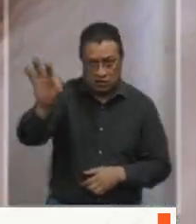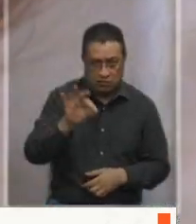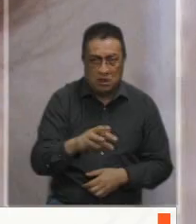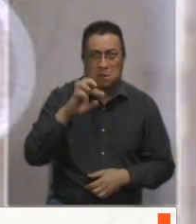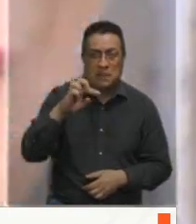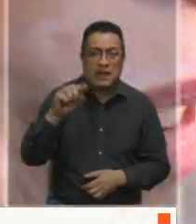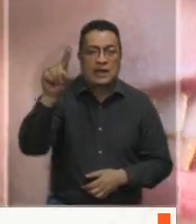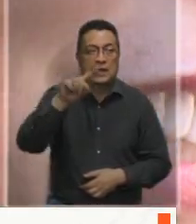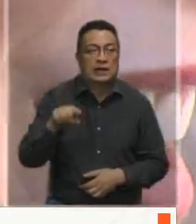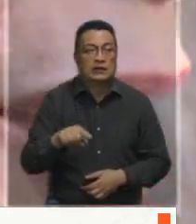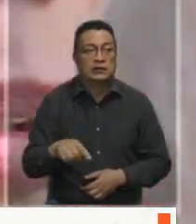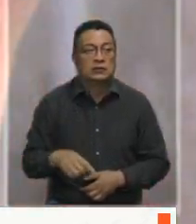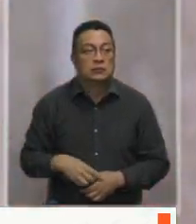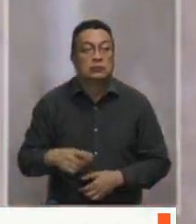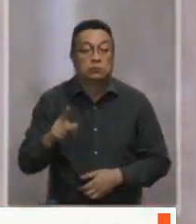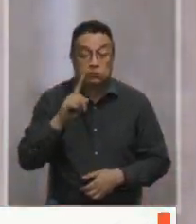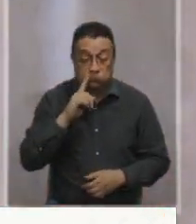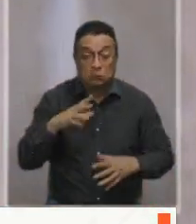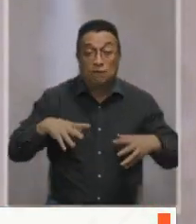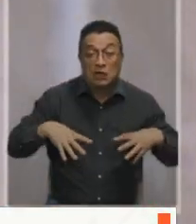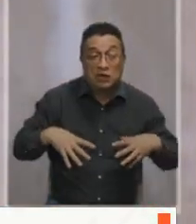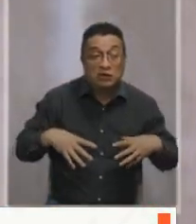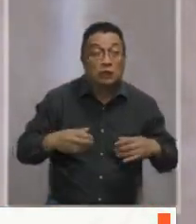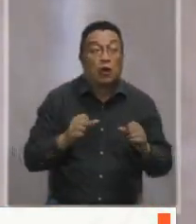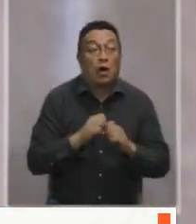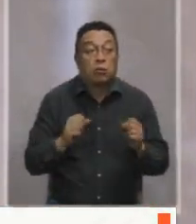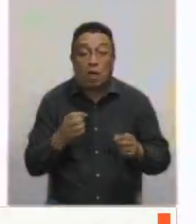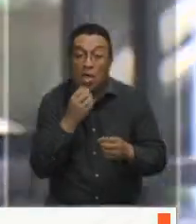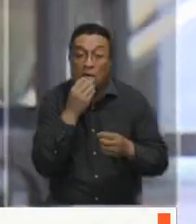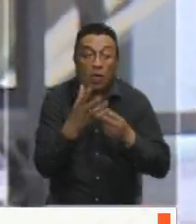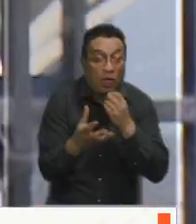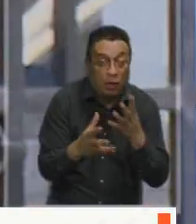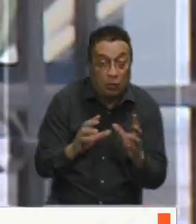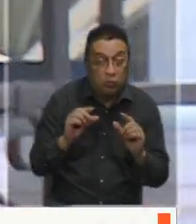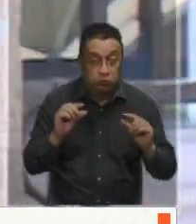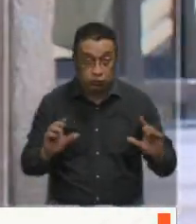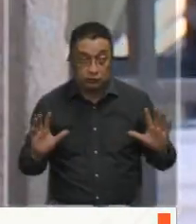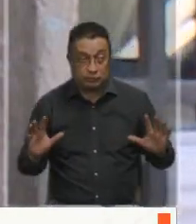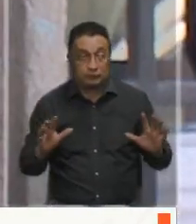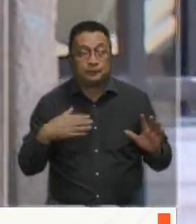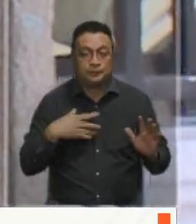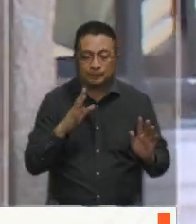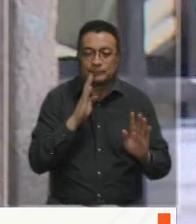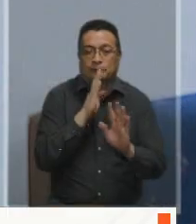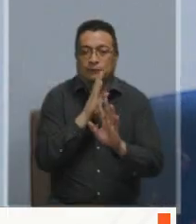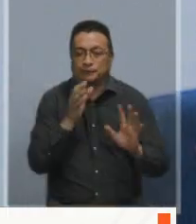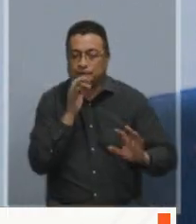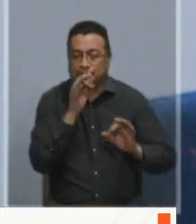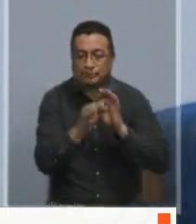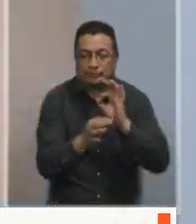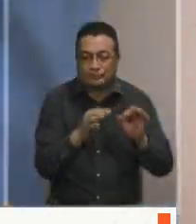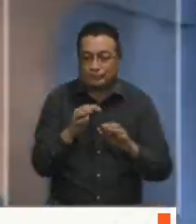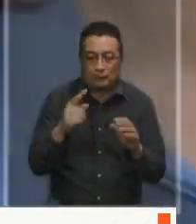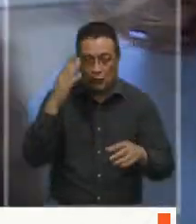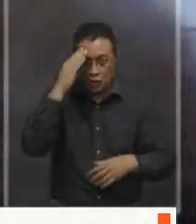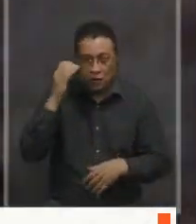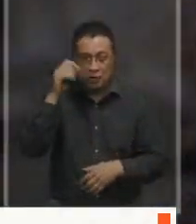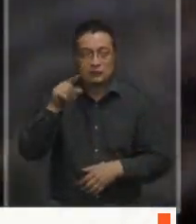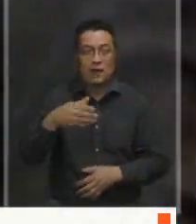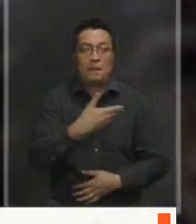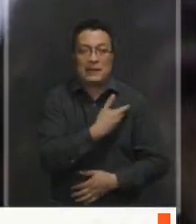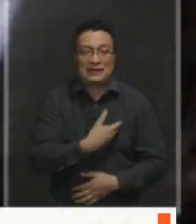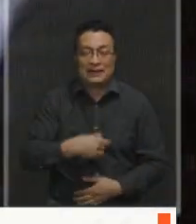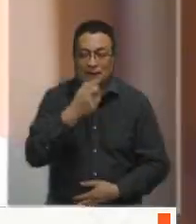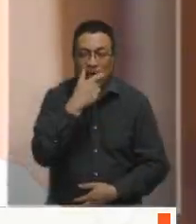Socialista. Cuando hay felicidad no es mucho lo que uno puede contar. Así intentaban quitarle dramatismo a la postura del partido donde milita el presidente